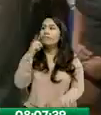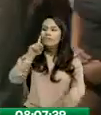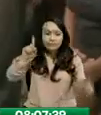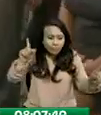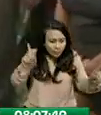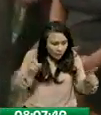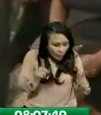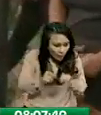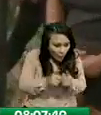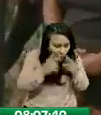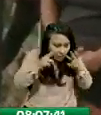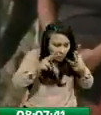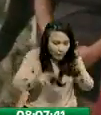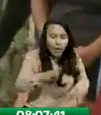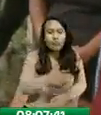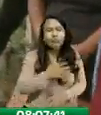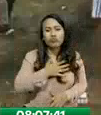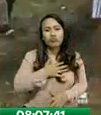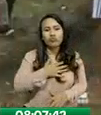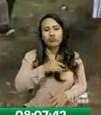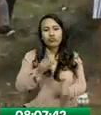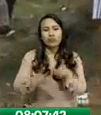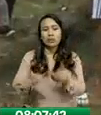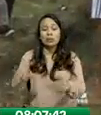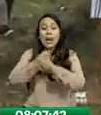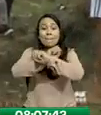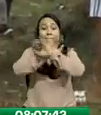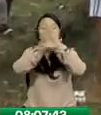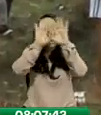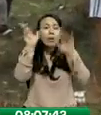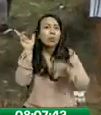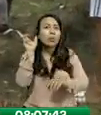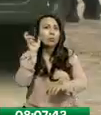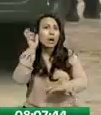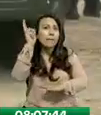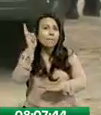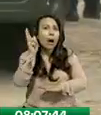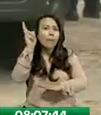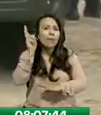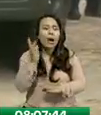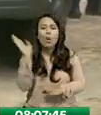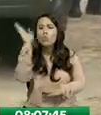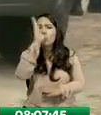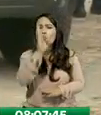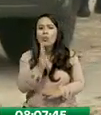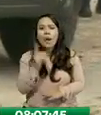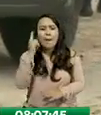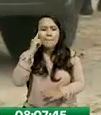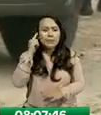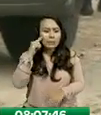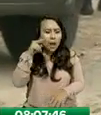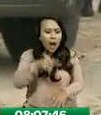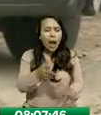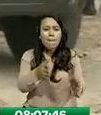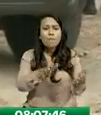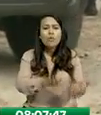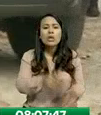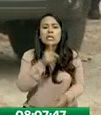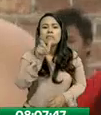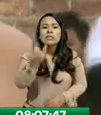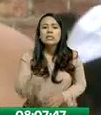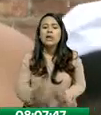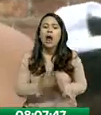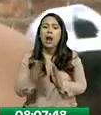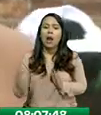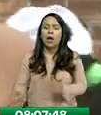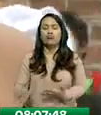A decir de los habitantes del sector, en la madrugada escucharon disparos, pero nunca imaginaron que habían liquidado a su vecino. Ha